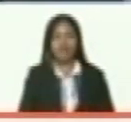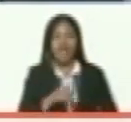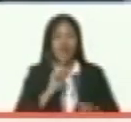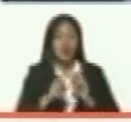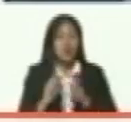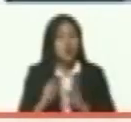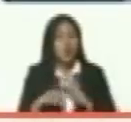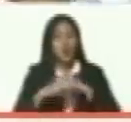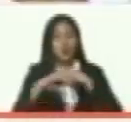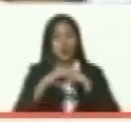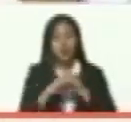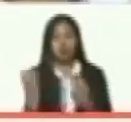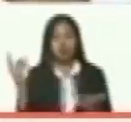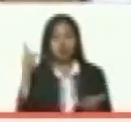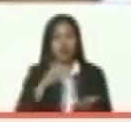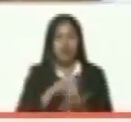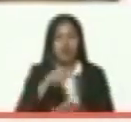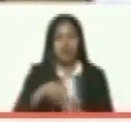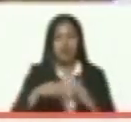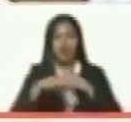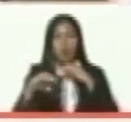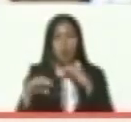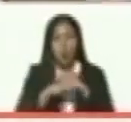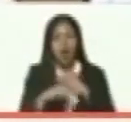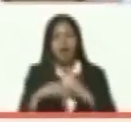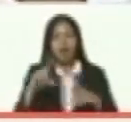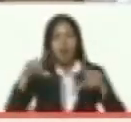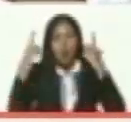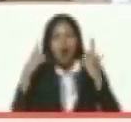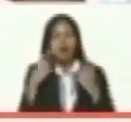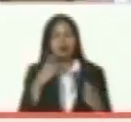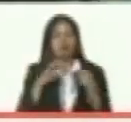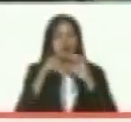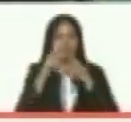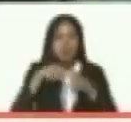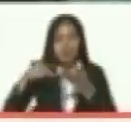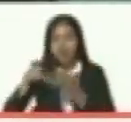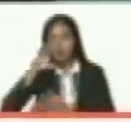varios de esos autobuses vienen para La Guaira también. Y van para el resto del país.